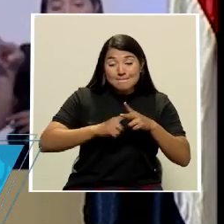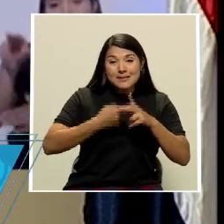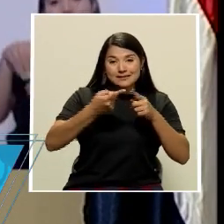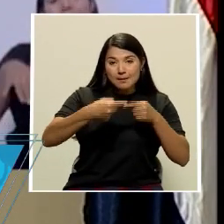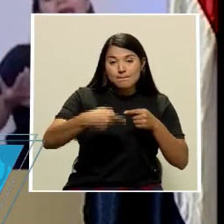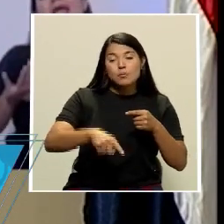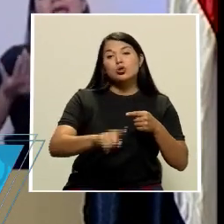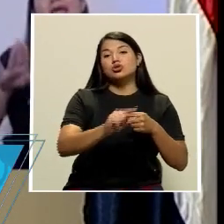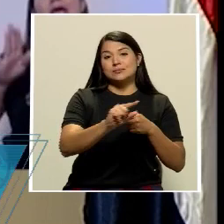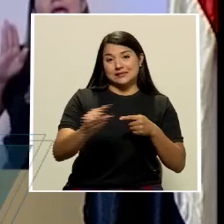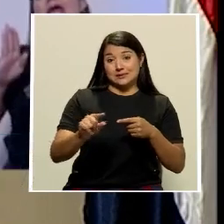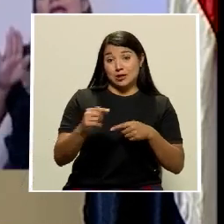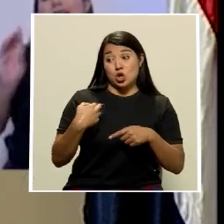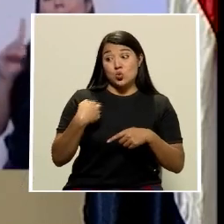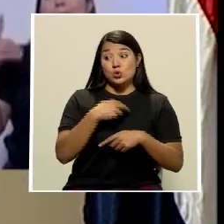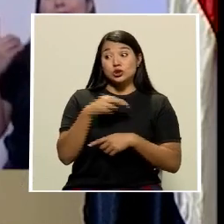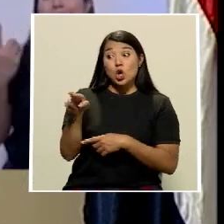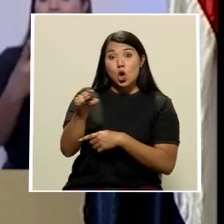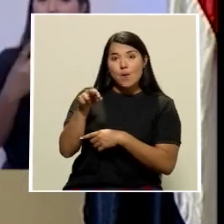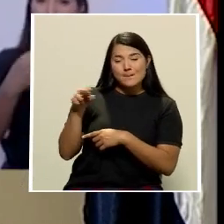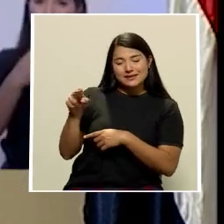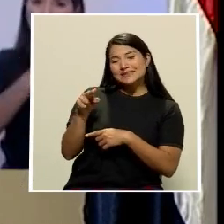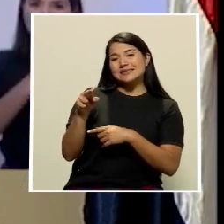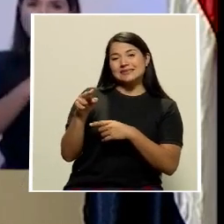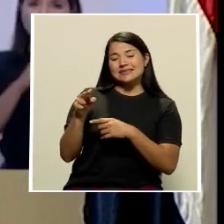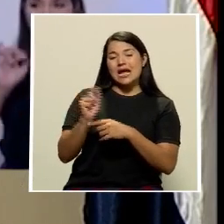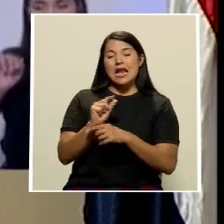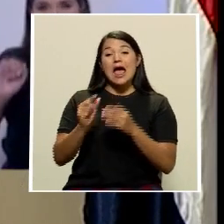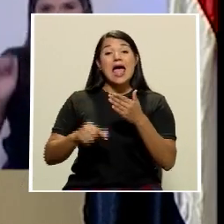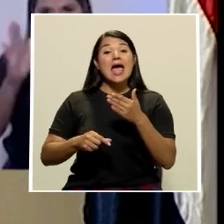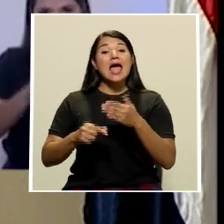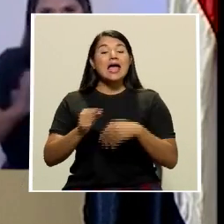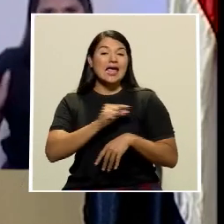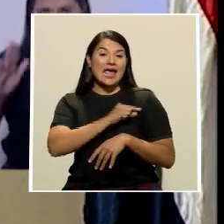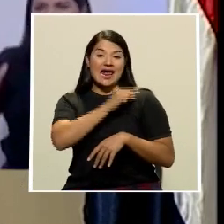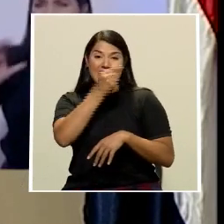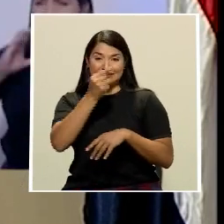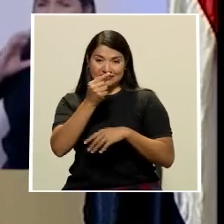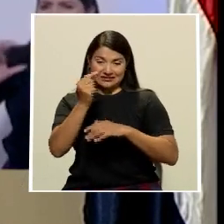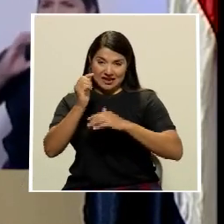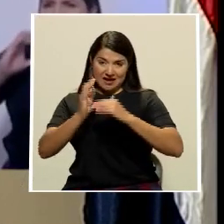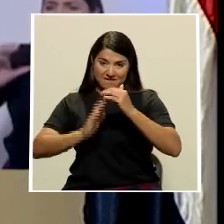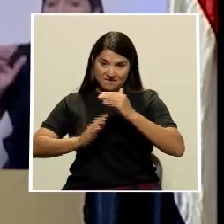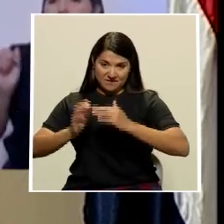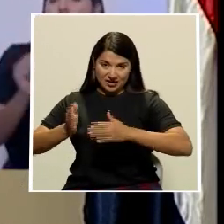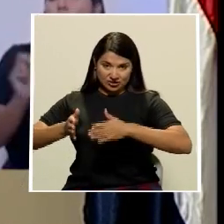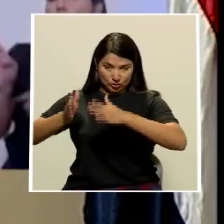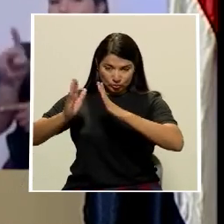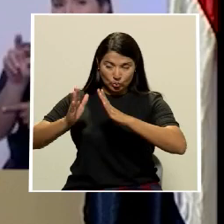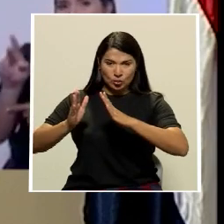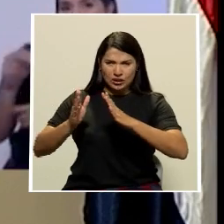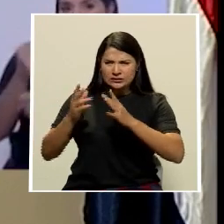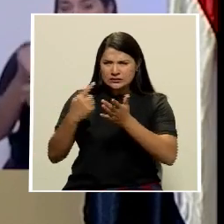infraestructura han estado trabajando fuertemente en conjunto con personal del hospital desde hace más de 15 días. Y con